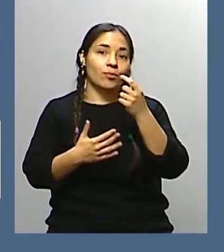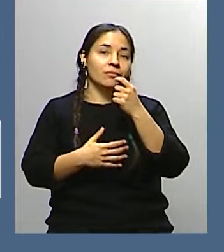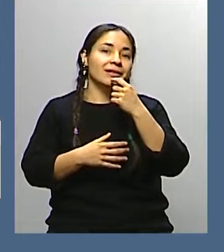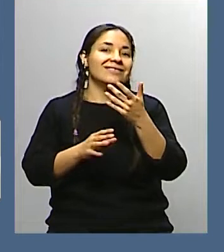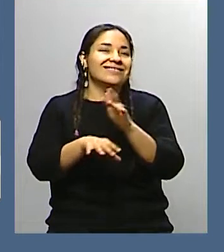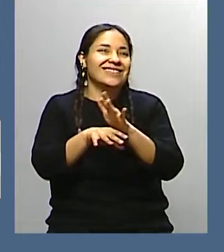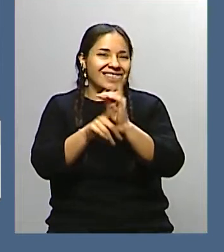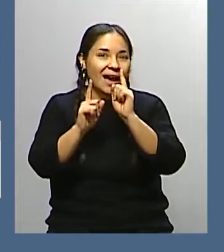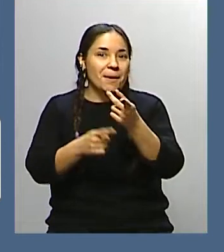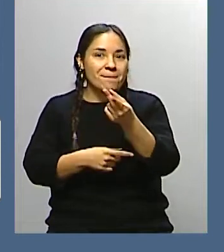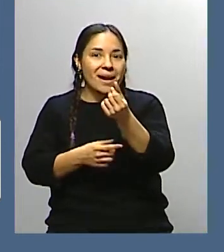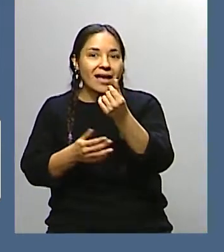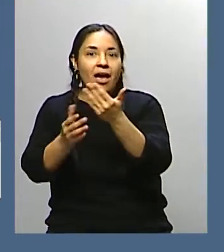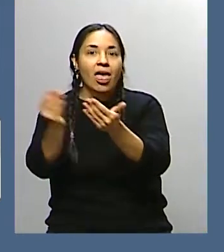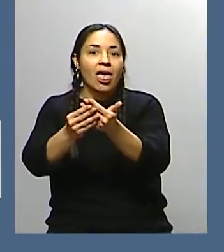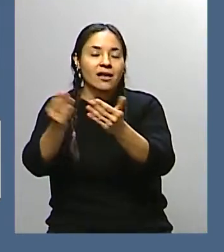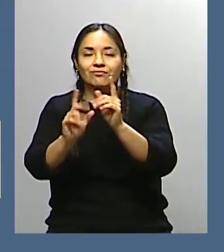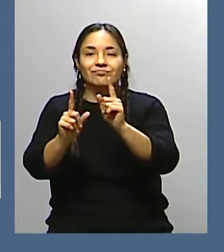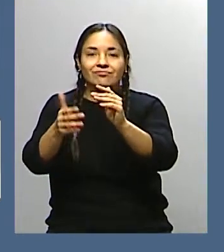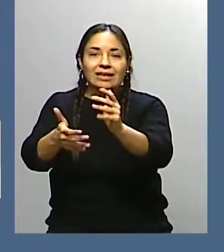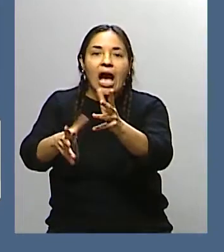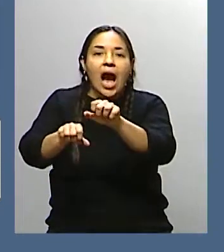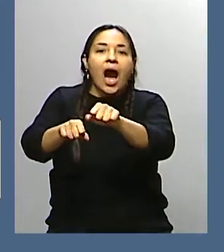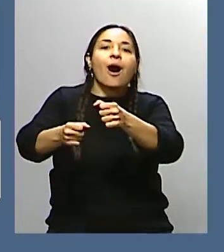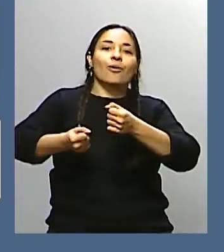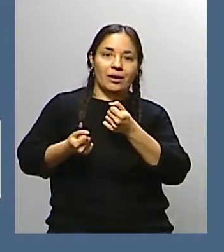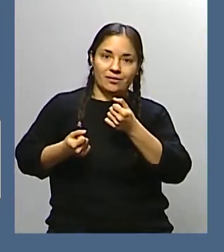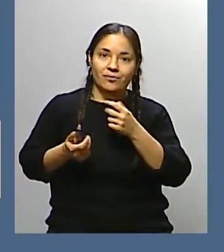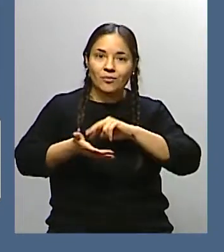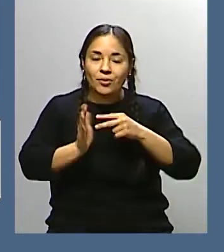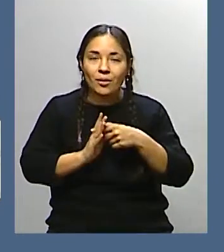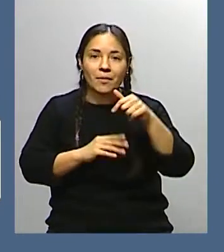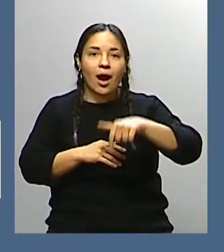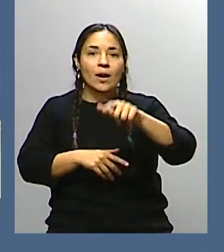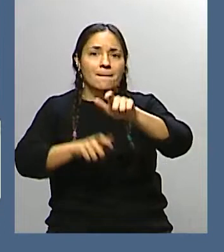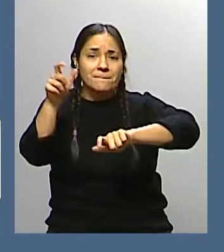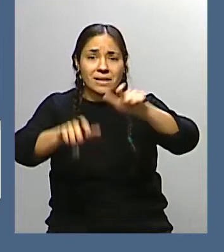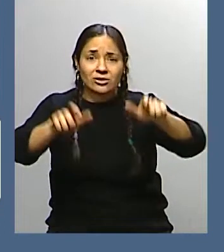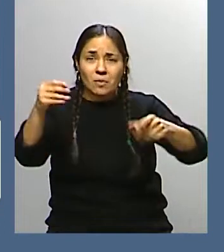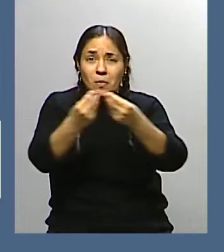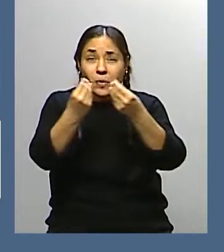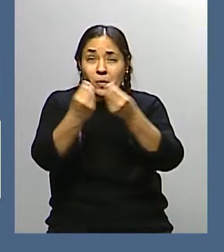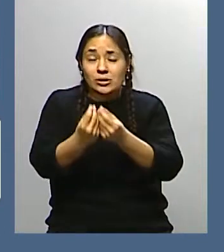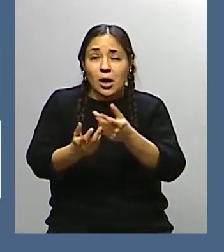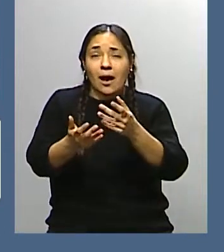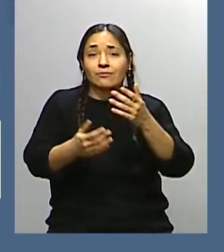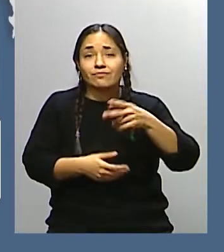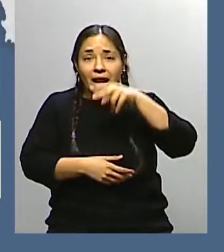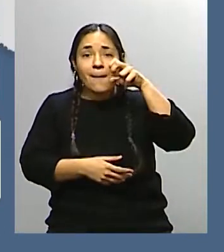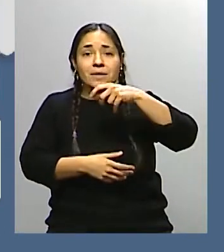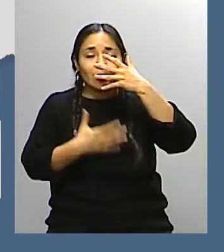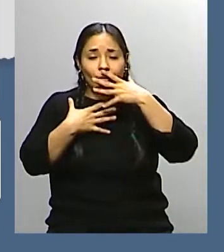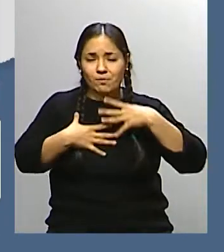dinero. O sea, la cantidad de afecciones respiratorias que están sufriendo la mayoría de personas que viven en las grandes